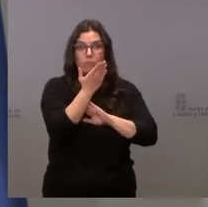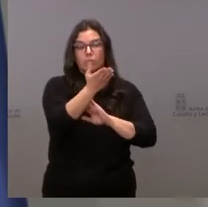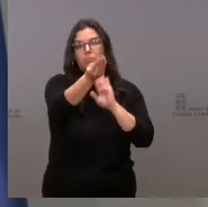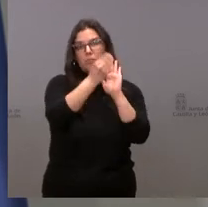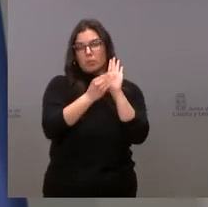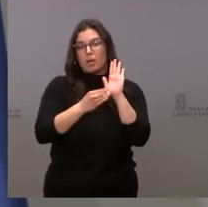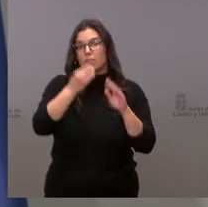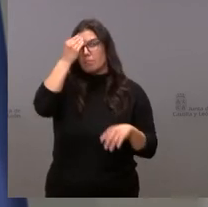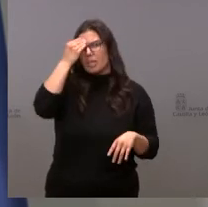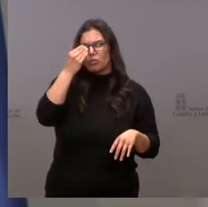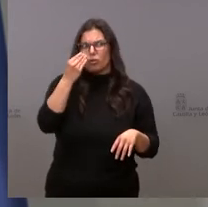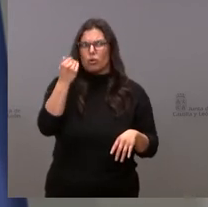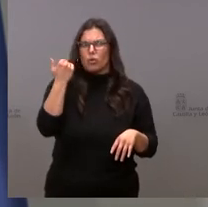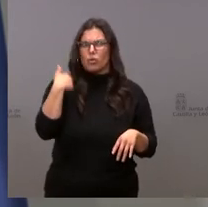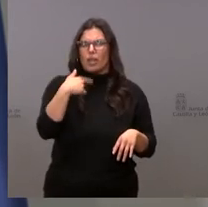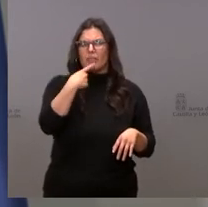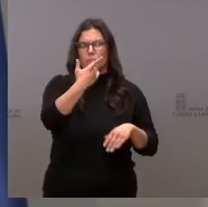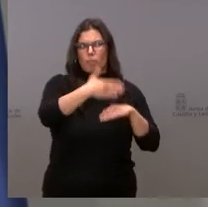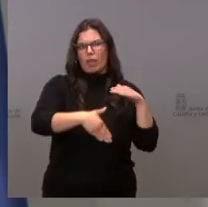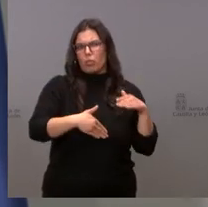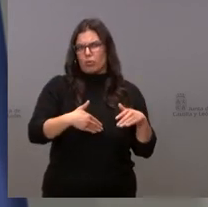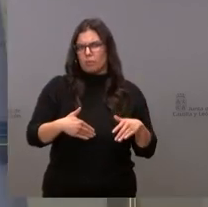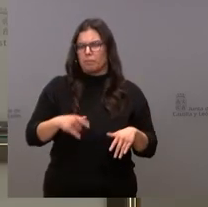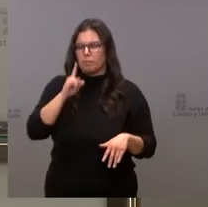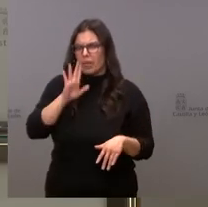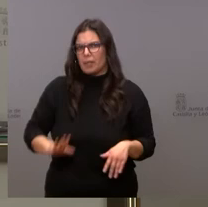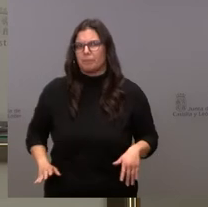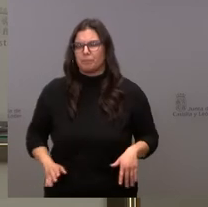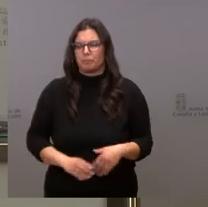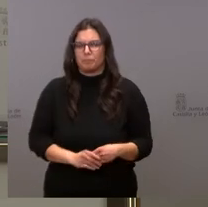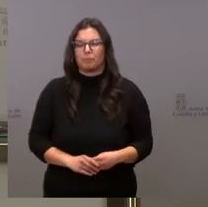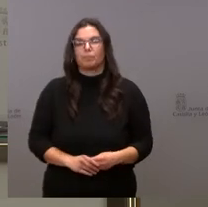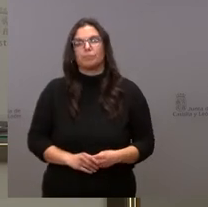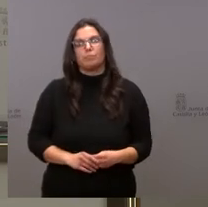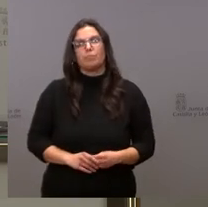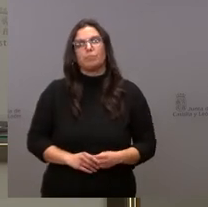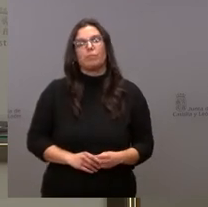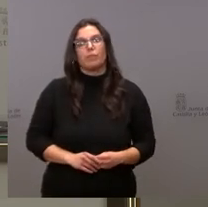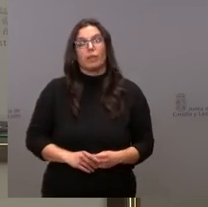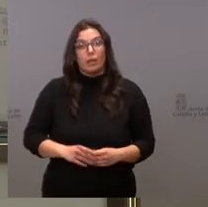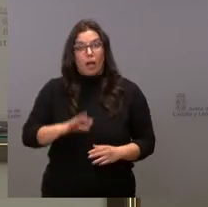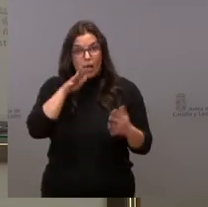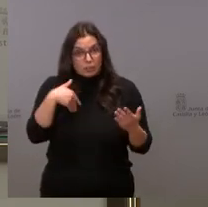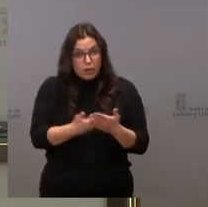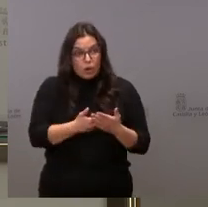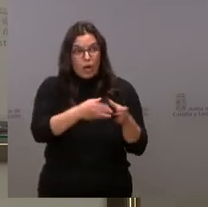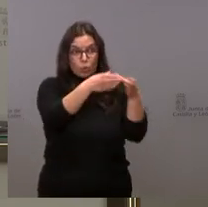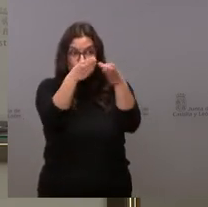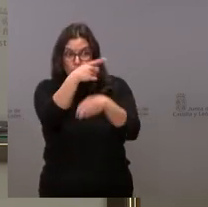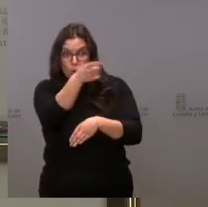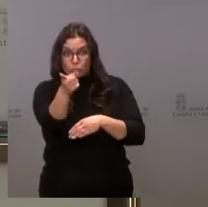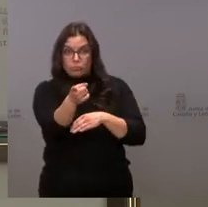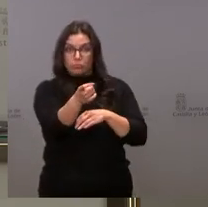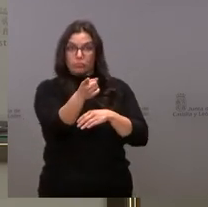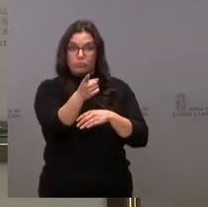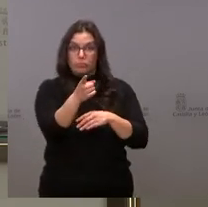creo recordar que les dimos ya un plazo para que lo pudiera hacer y han recibido alguna propuesta en stem hasta el momento de los grupos parlamentarios